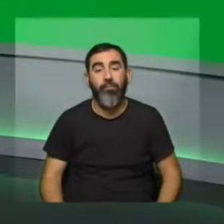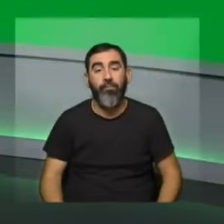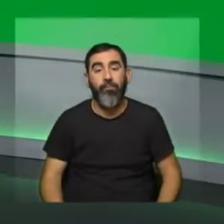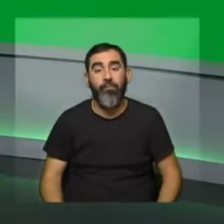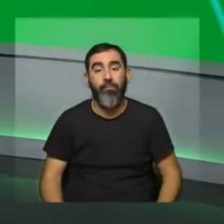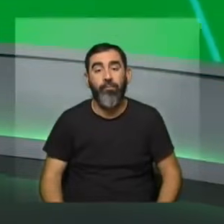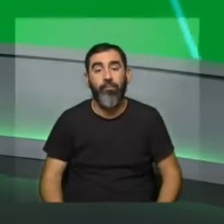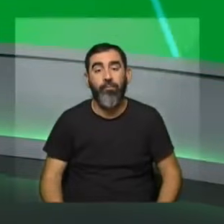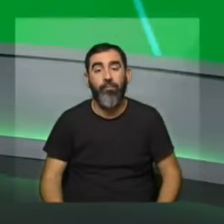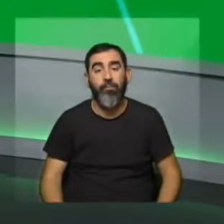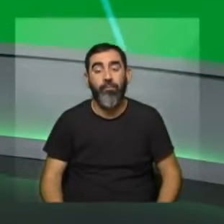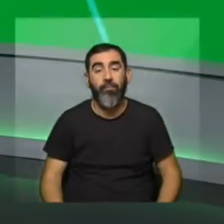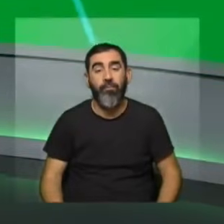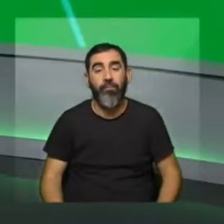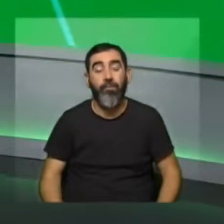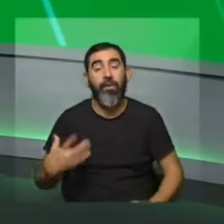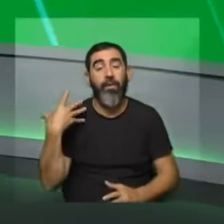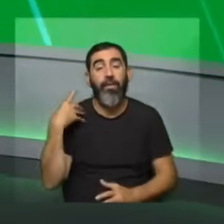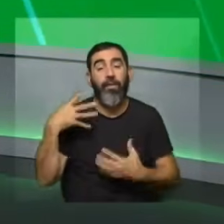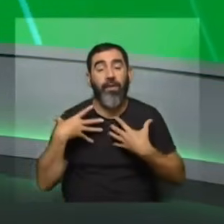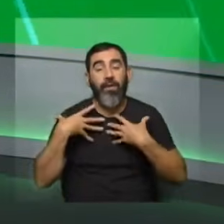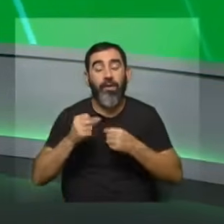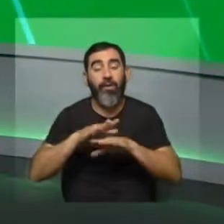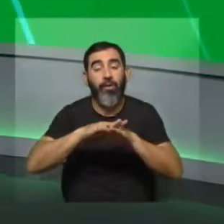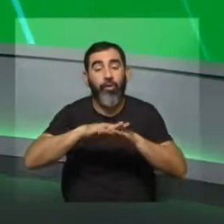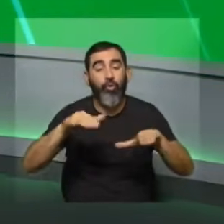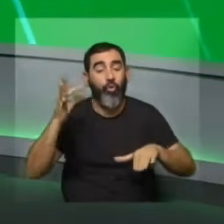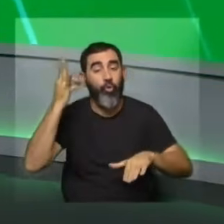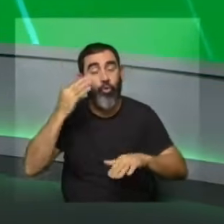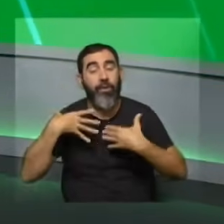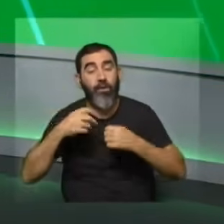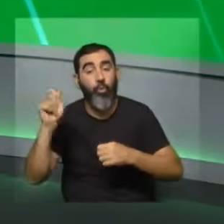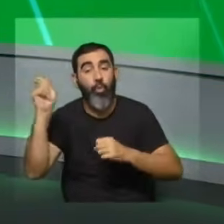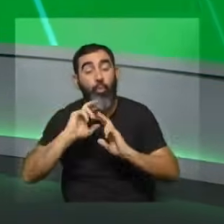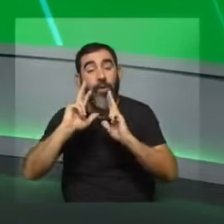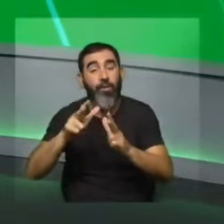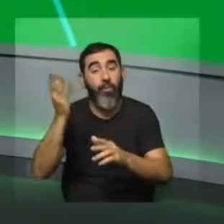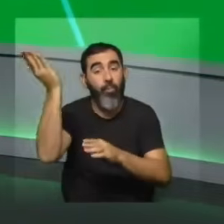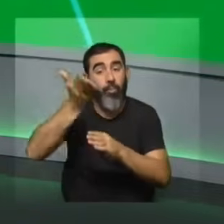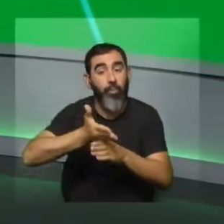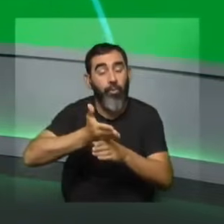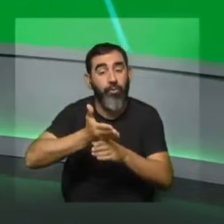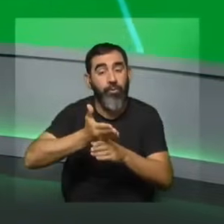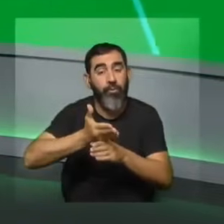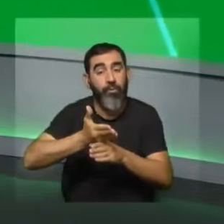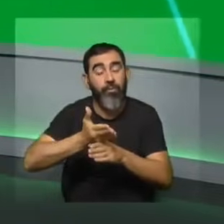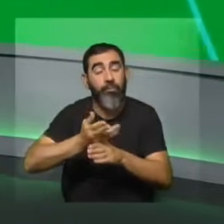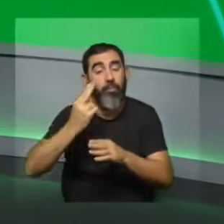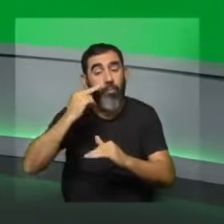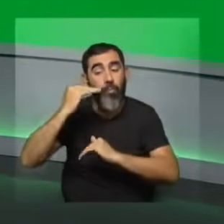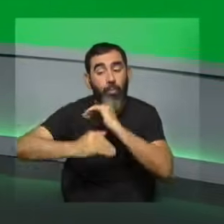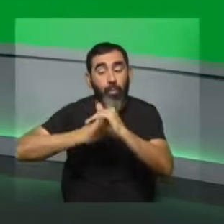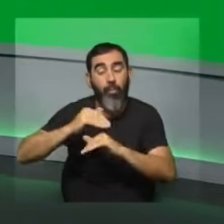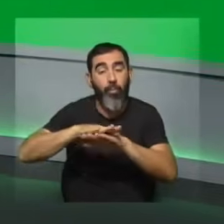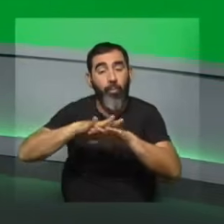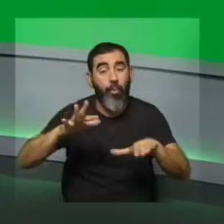A tener todo esto en cuenta, ¿no? Bueno, la directora de Salud de la Niñez del Ministerio de Salud Pública destacó que los porcentajes de alteraciones en el desarrollo de niños